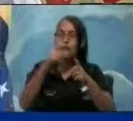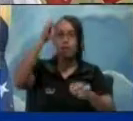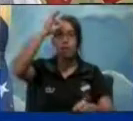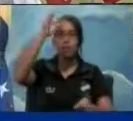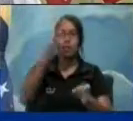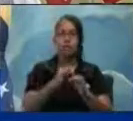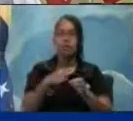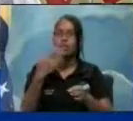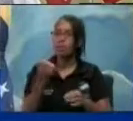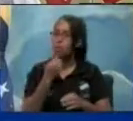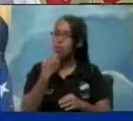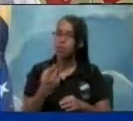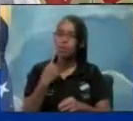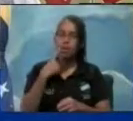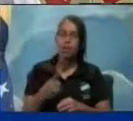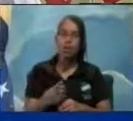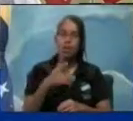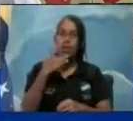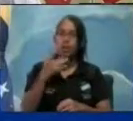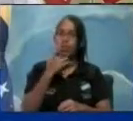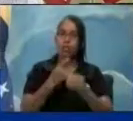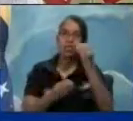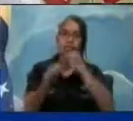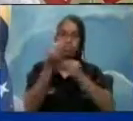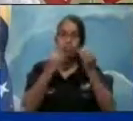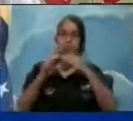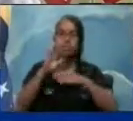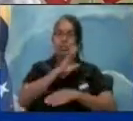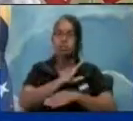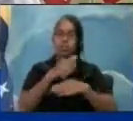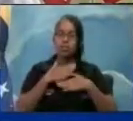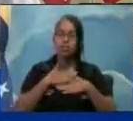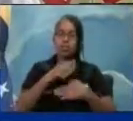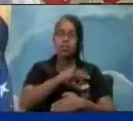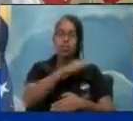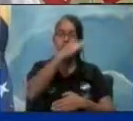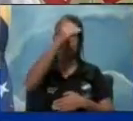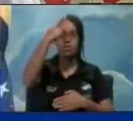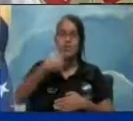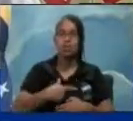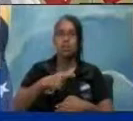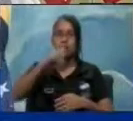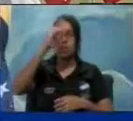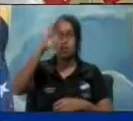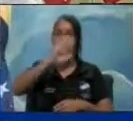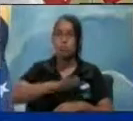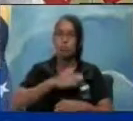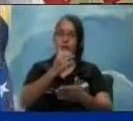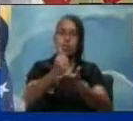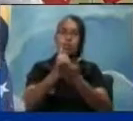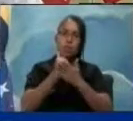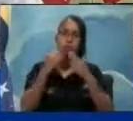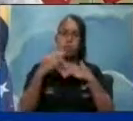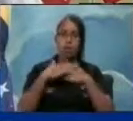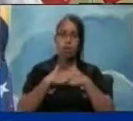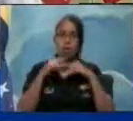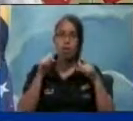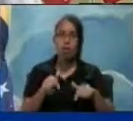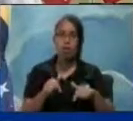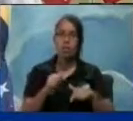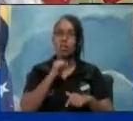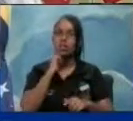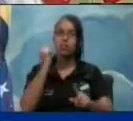dijeran algo que alimente mi alma. ¿Será que Dios puede ayudarme hoy? Sí, es el propósito de